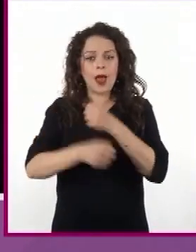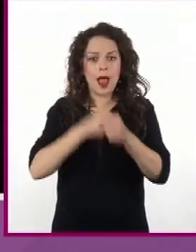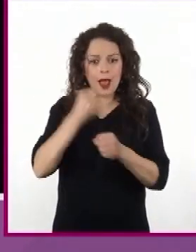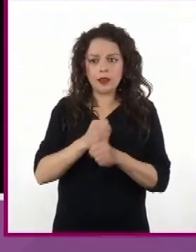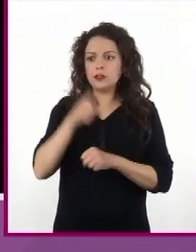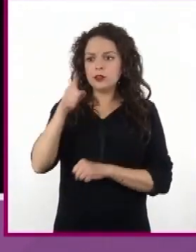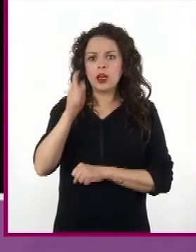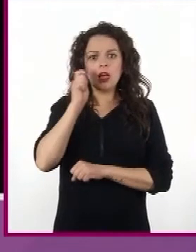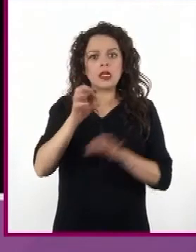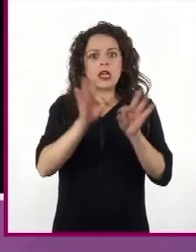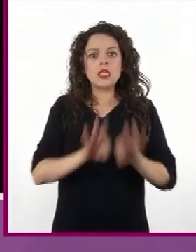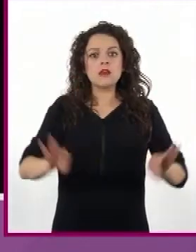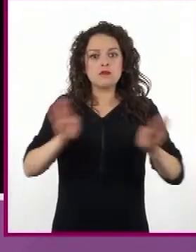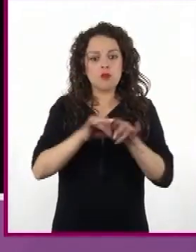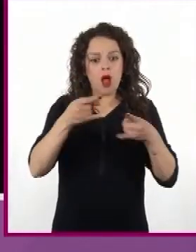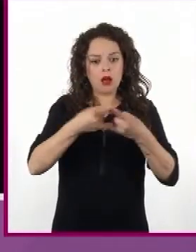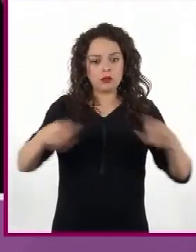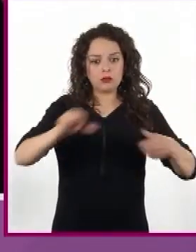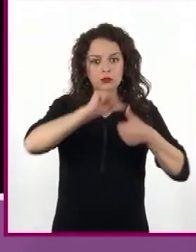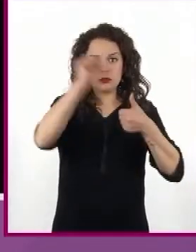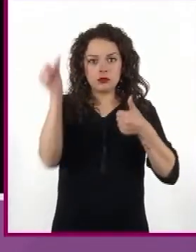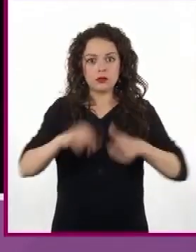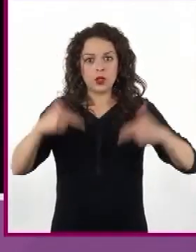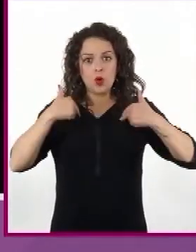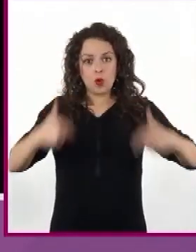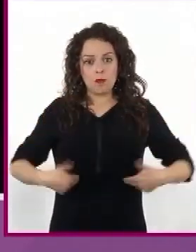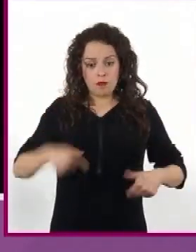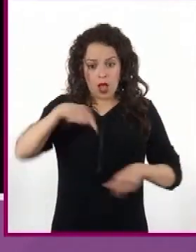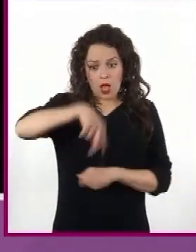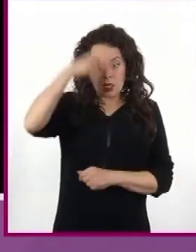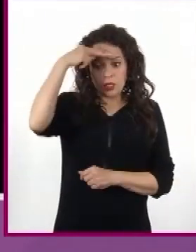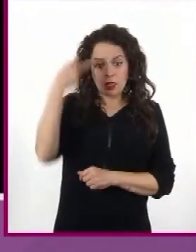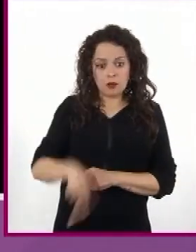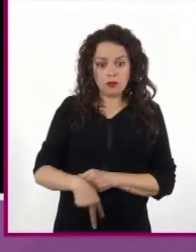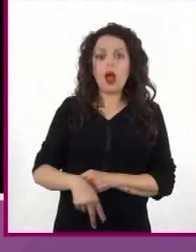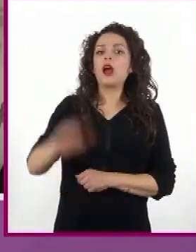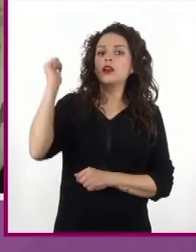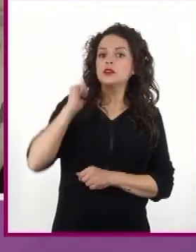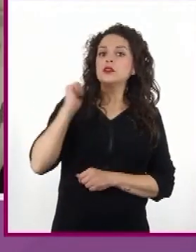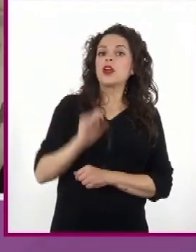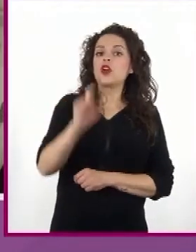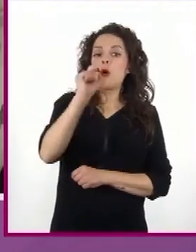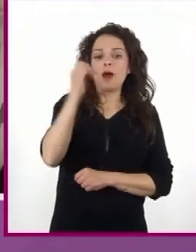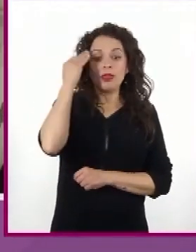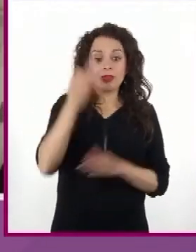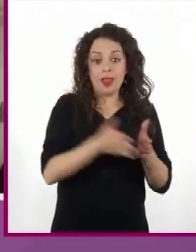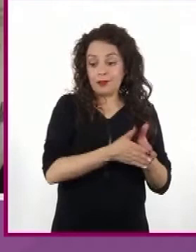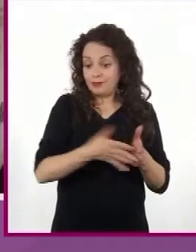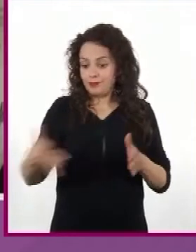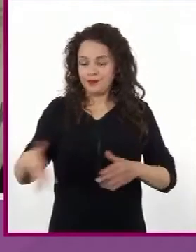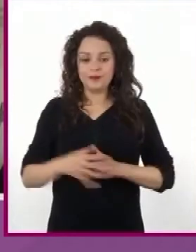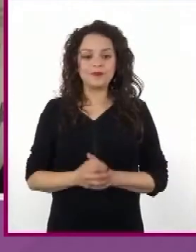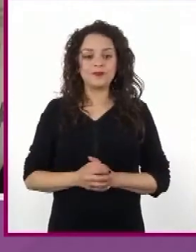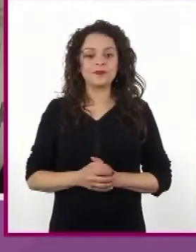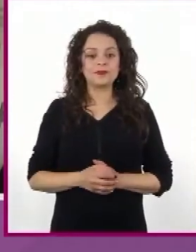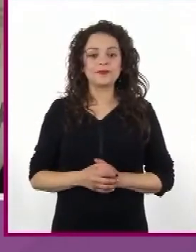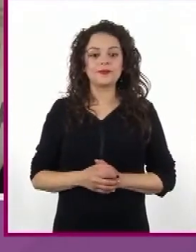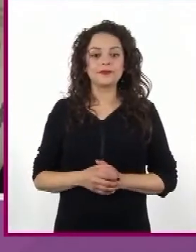parte esencial de la historia artística y humanística de México durante el siglo XX. Quiero pensar que